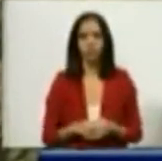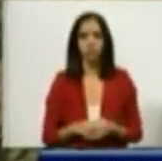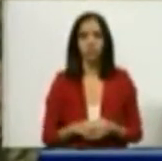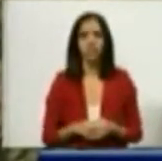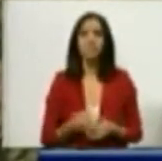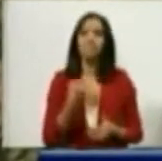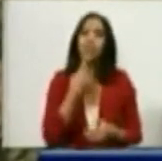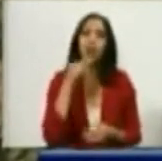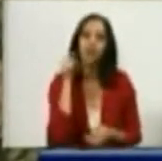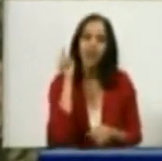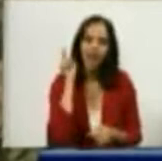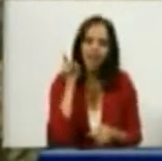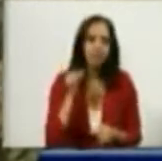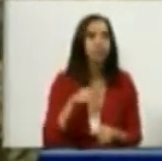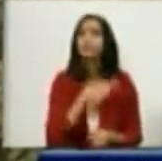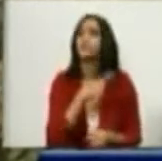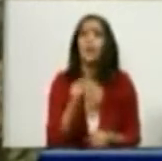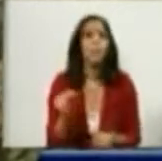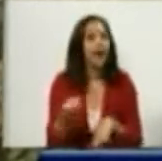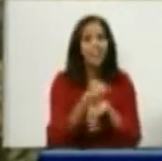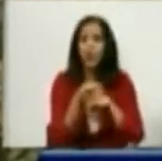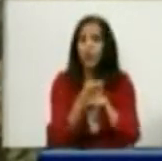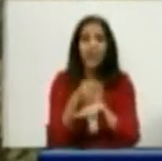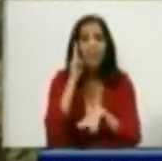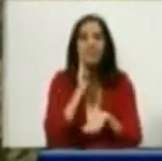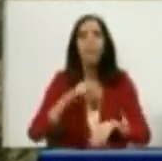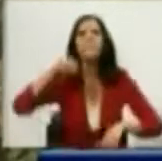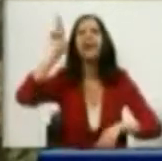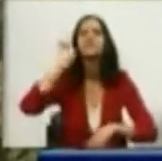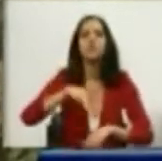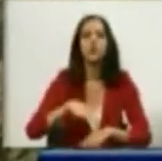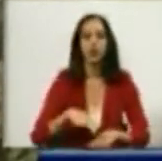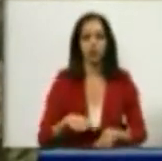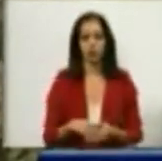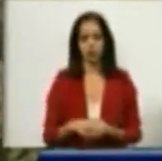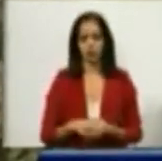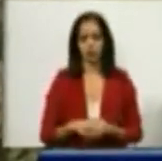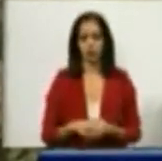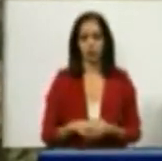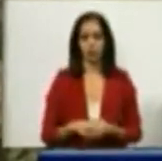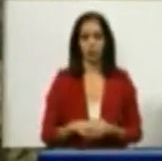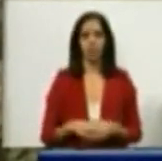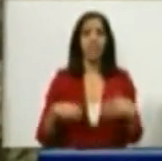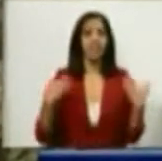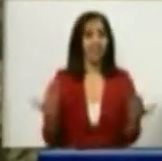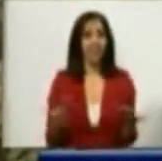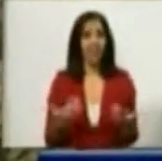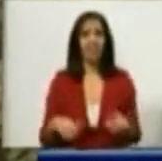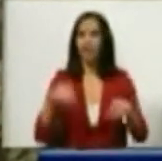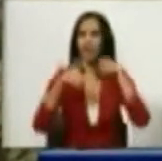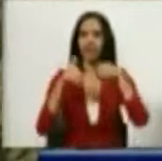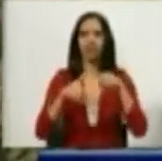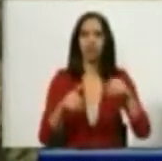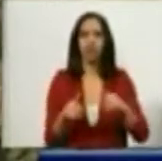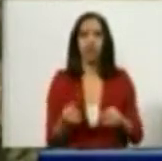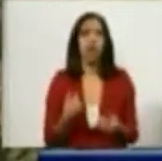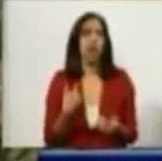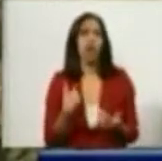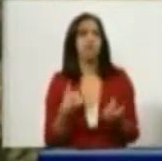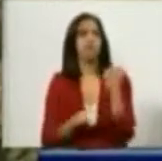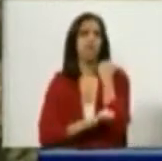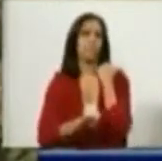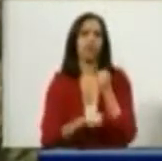se lo dije ya no va a ser gobernador de Estados Unidos más nunca cada vez que hago una lección dice me hicieron trampa